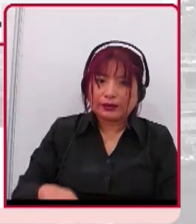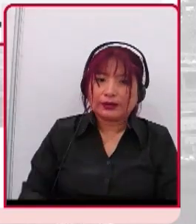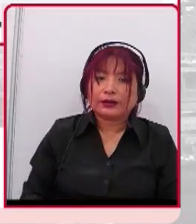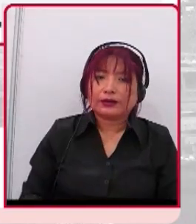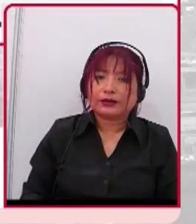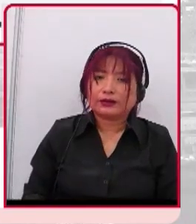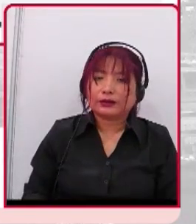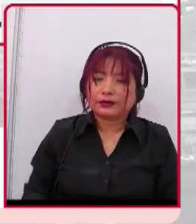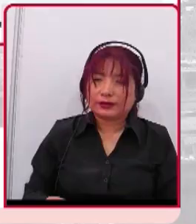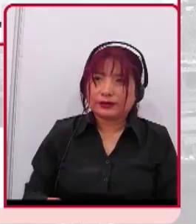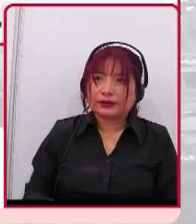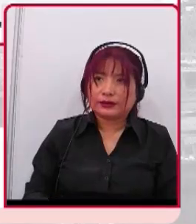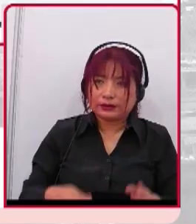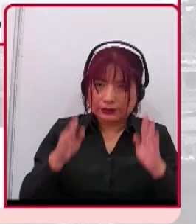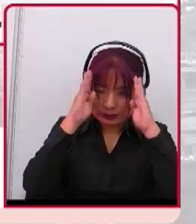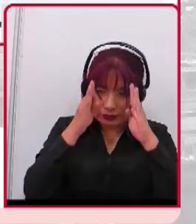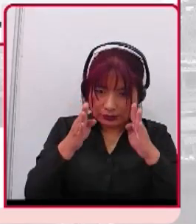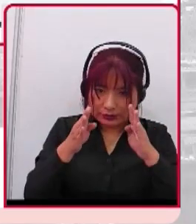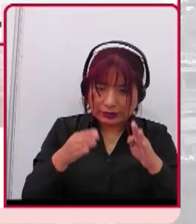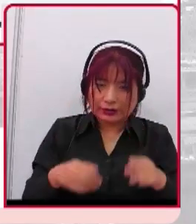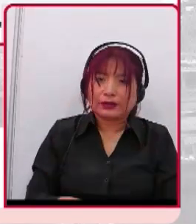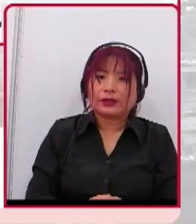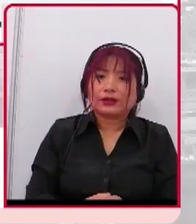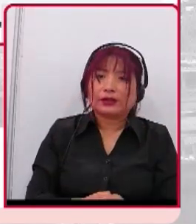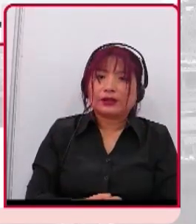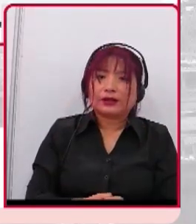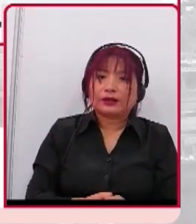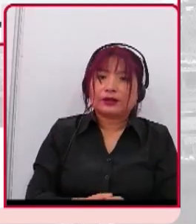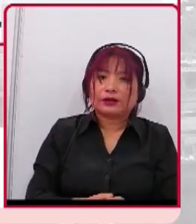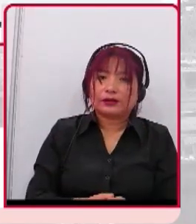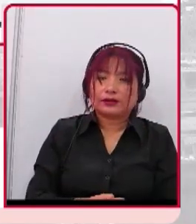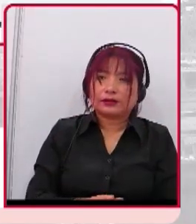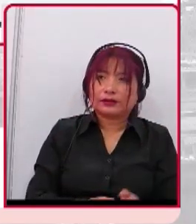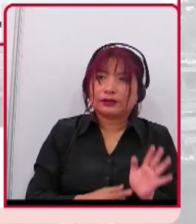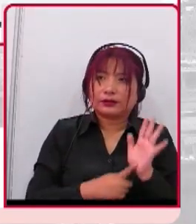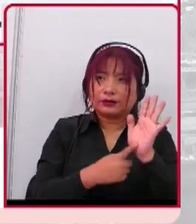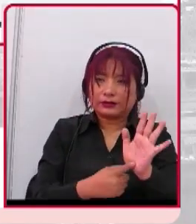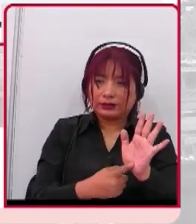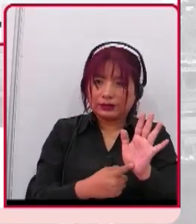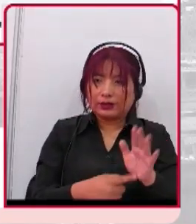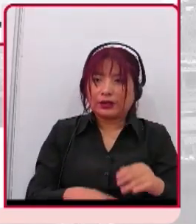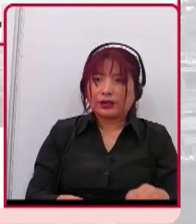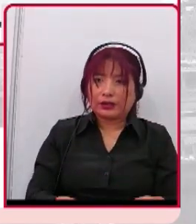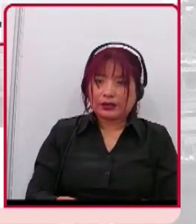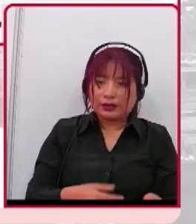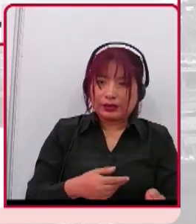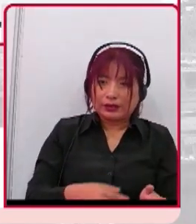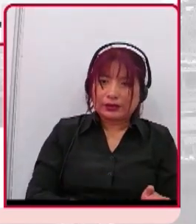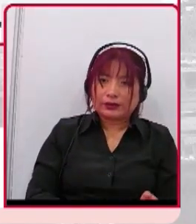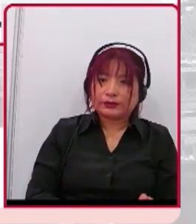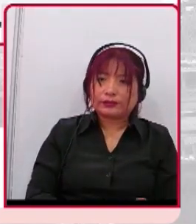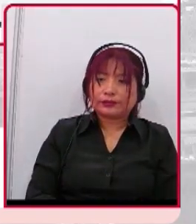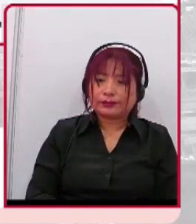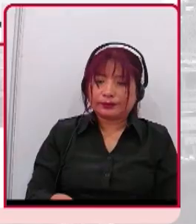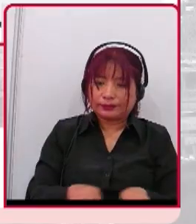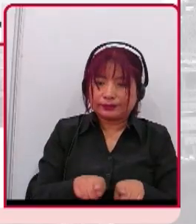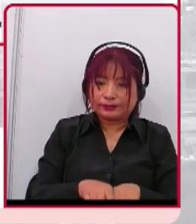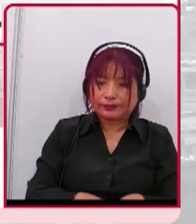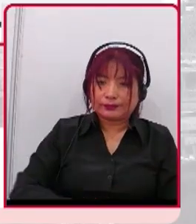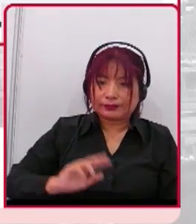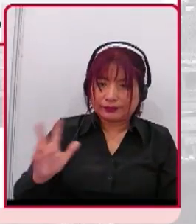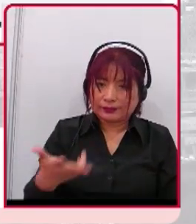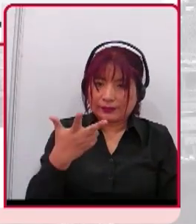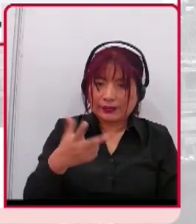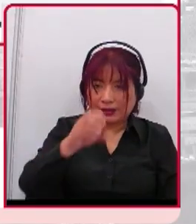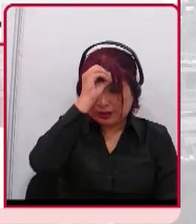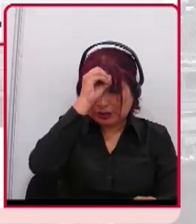ese beneficio y que estadísticamente sea cuantificable y demostrable, ¿no? Y como tercer y último objetivo específico